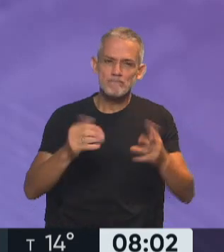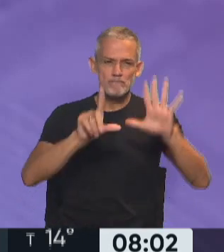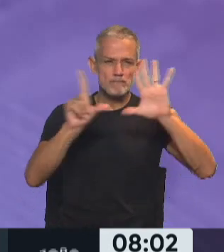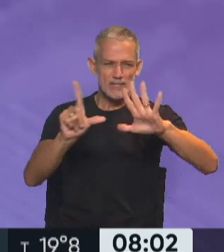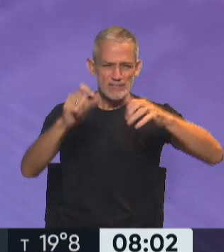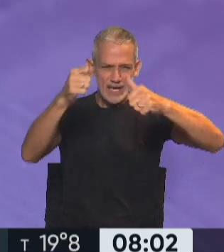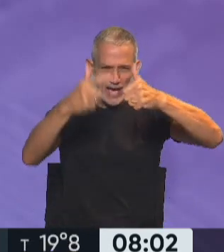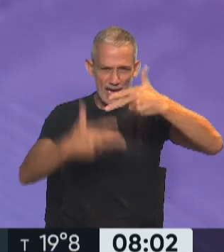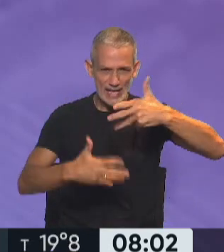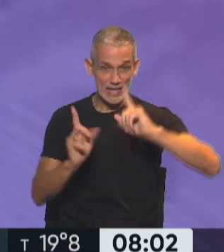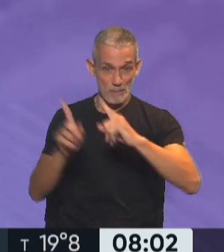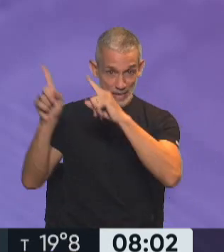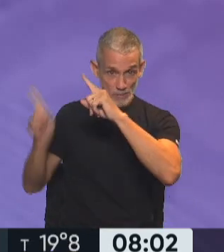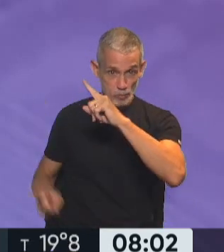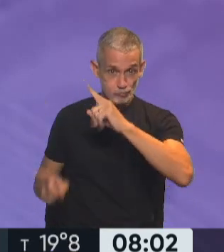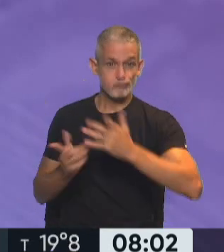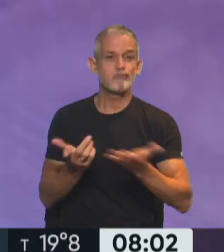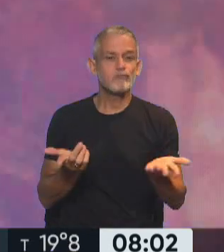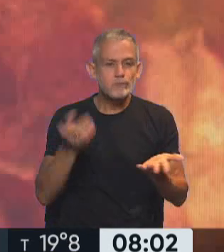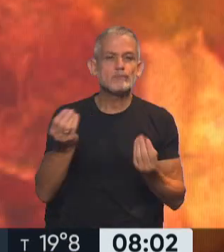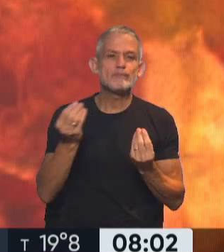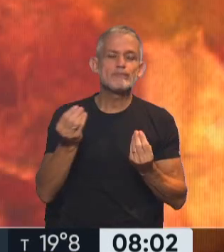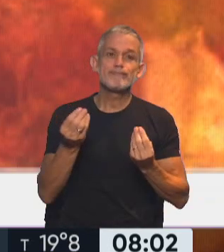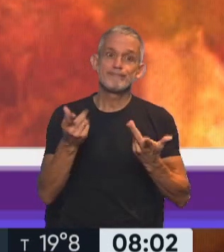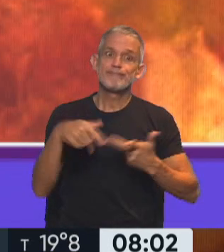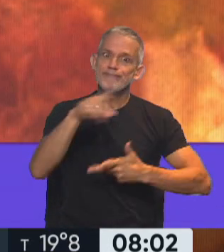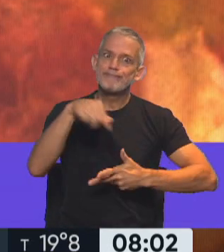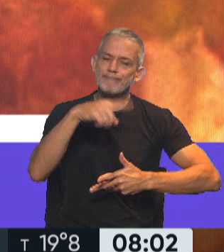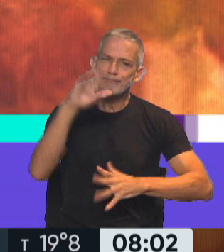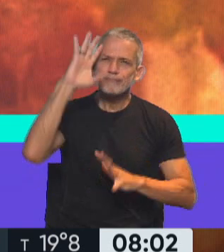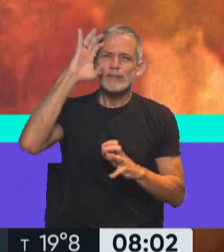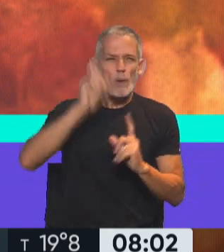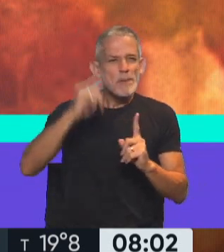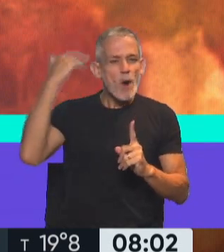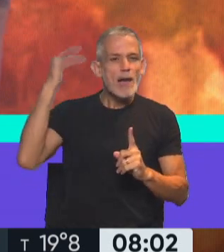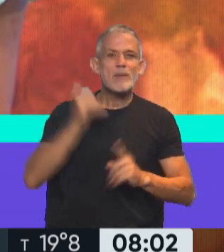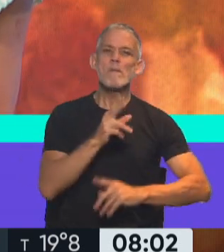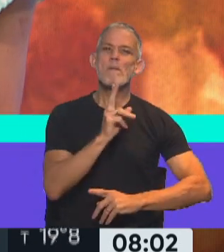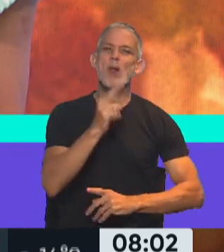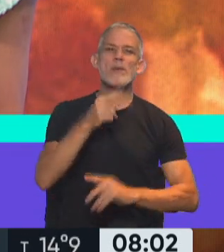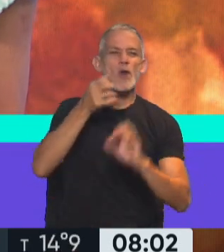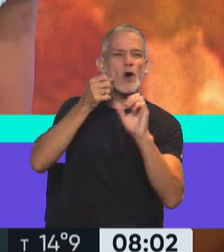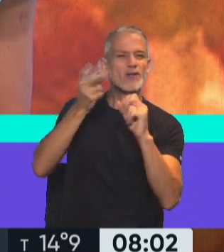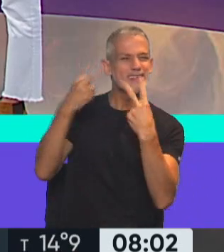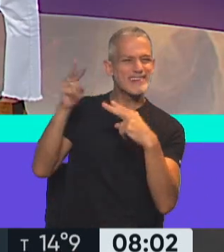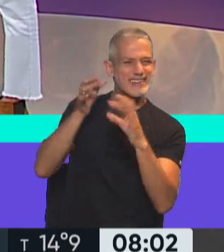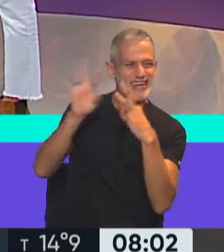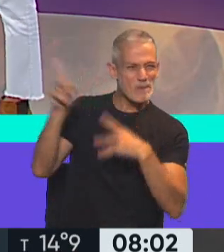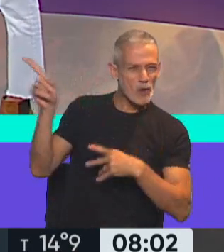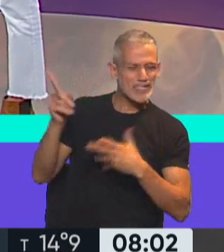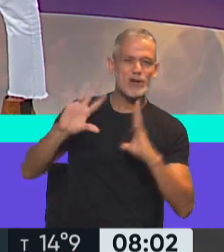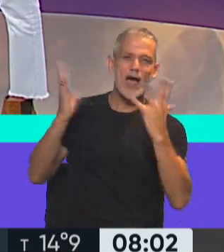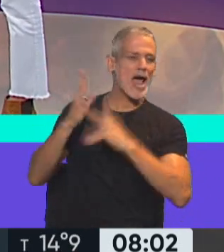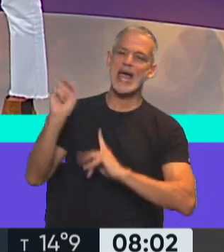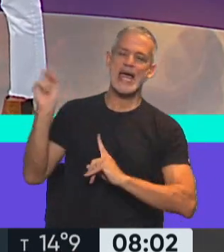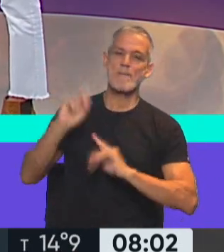7 cortes cuidados, así les llaman, que son, recordás, Vero, los que habían quedado prohibidos en la exportación, quedaron